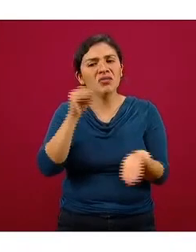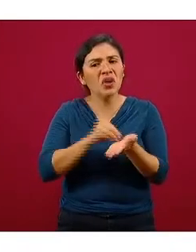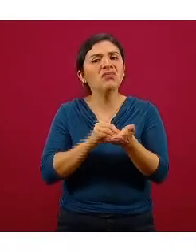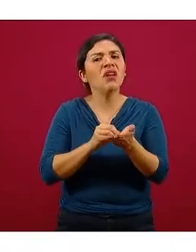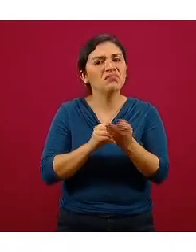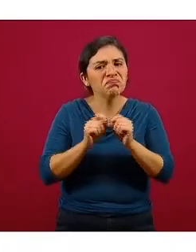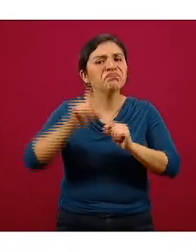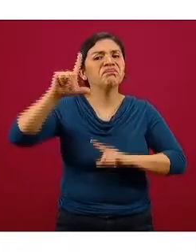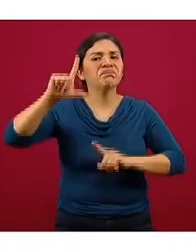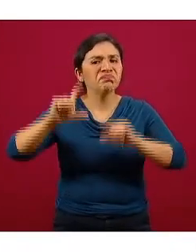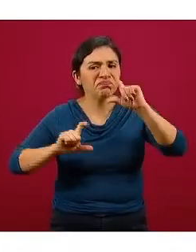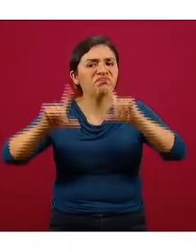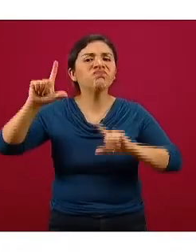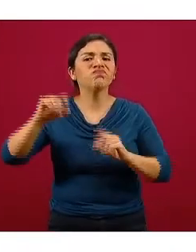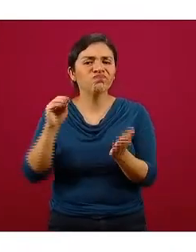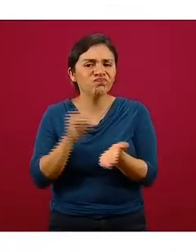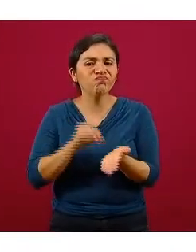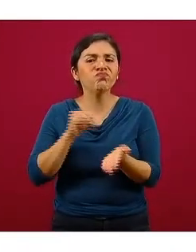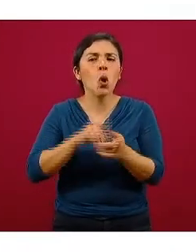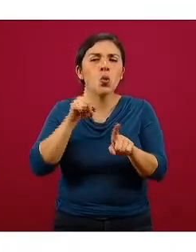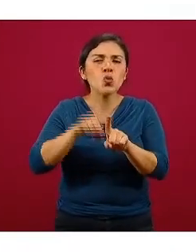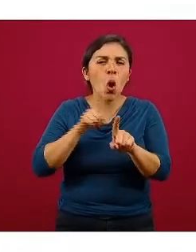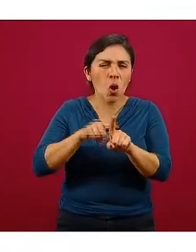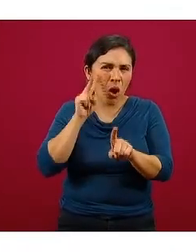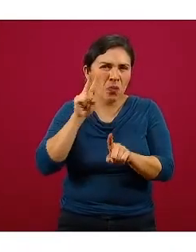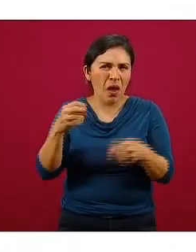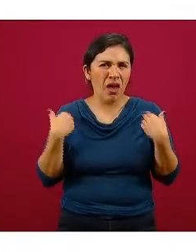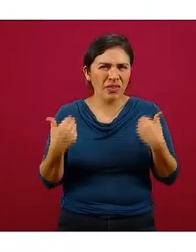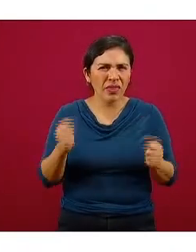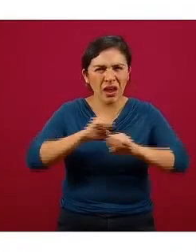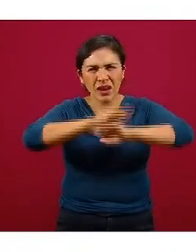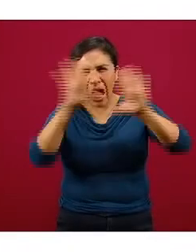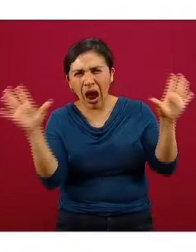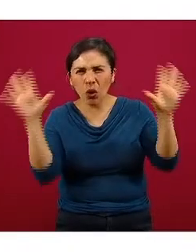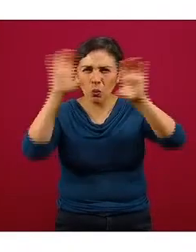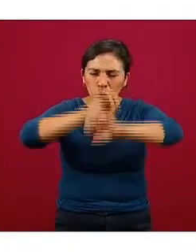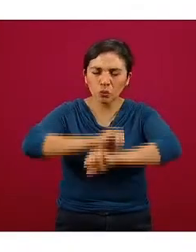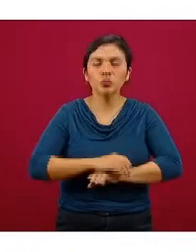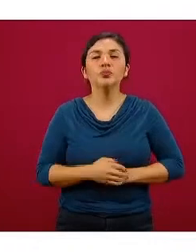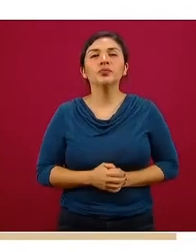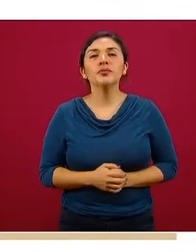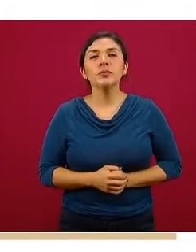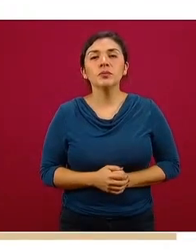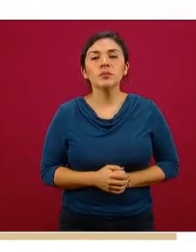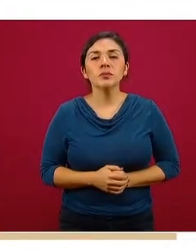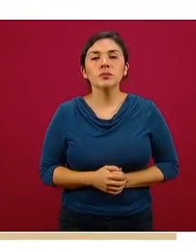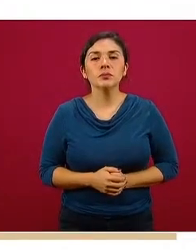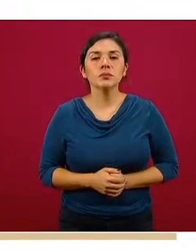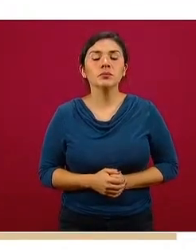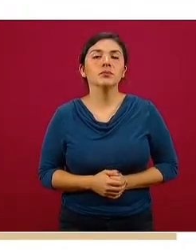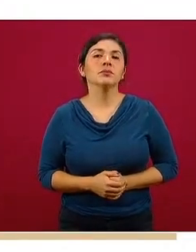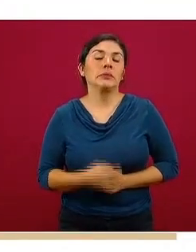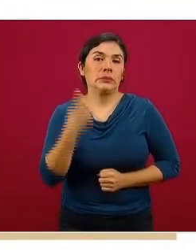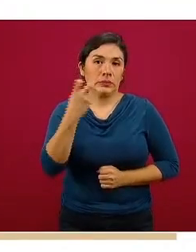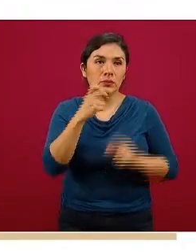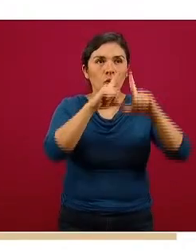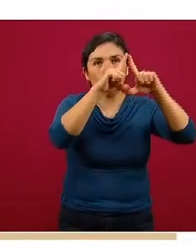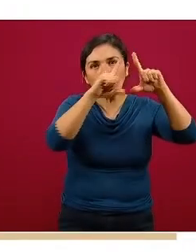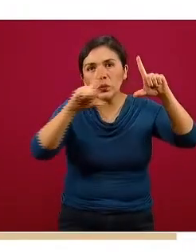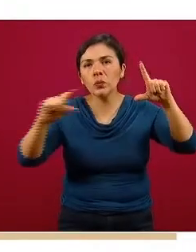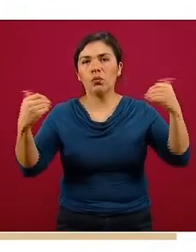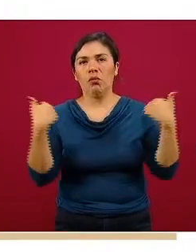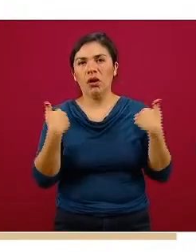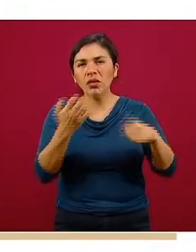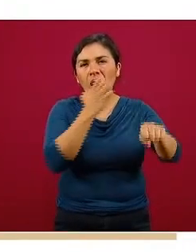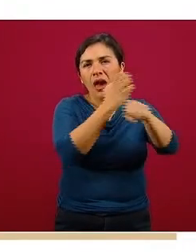rango en función de los colores definidos. Si vemos la siguiente diapositiva, los podemos rápidamente identificar. Han